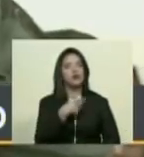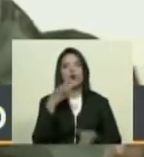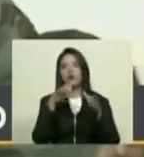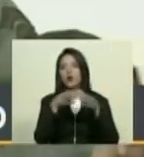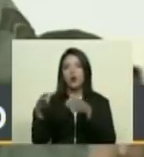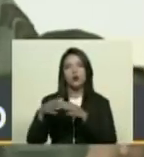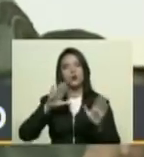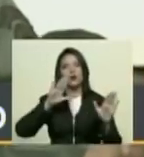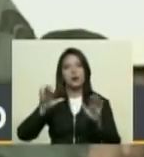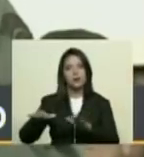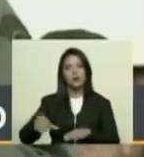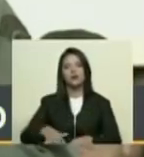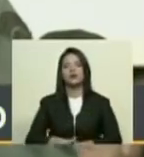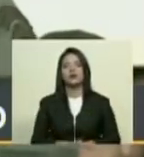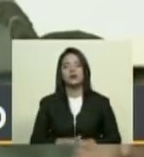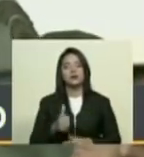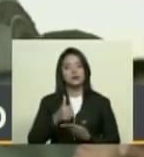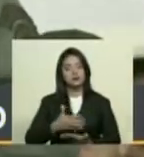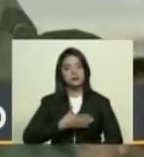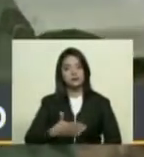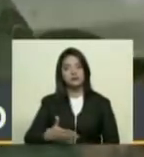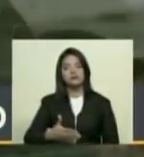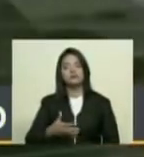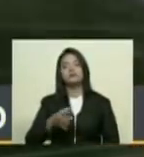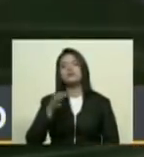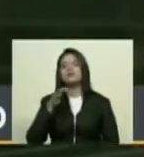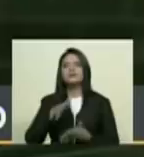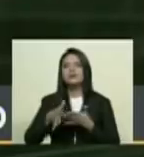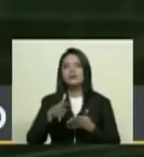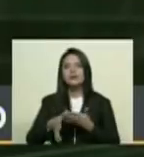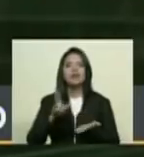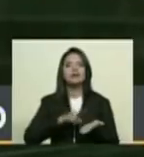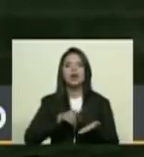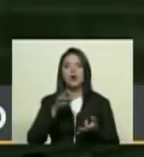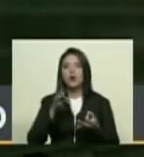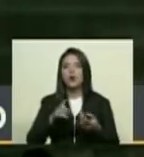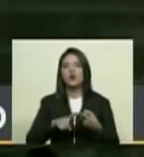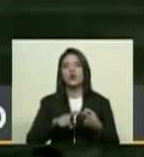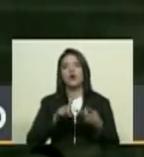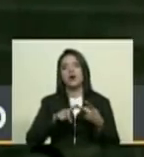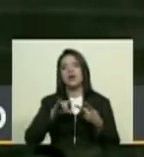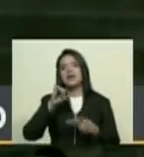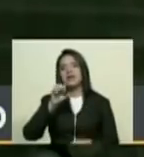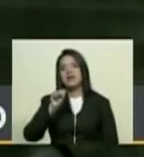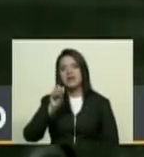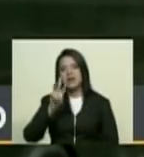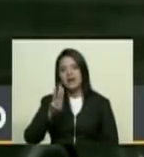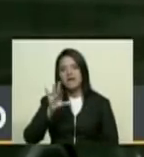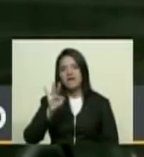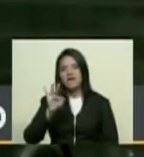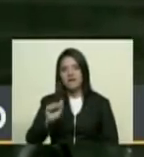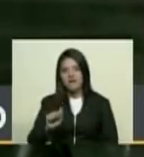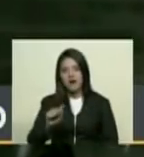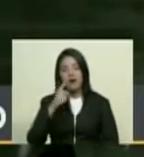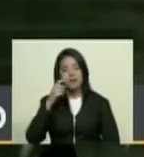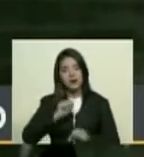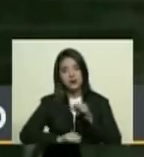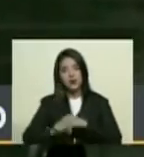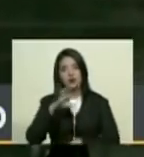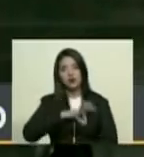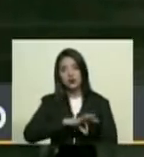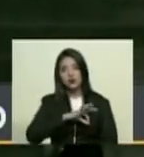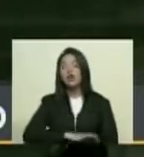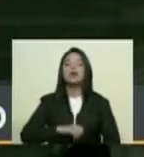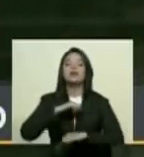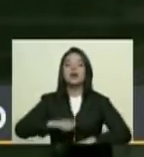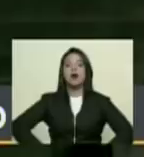de apoyo asistenciales de Seguros Horizonte, del ICFA, Instituto de Previsión Social de la Fuerza Armada